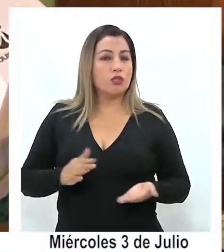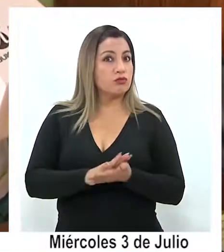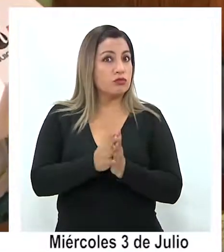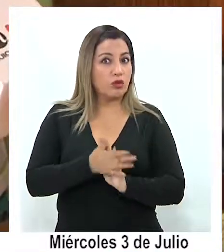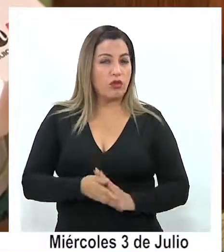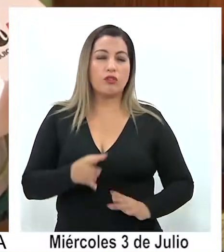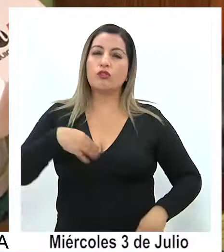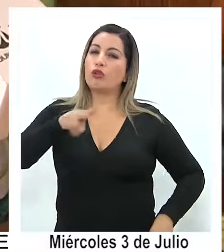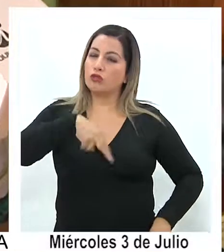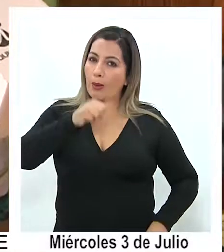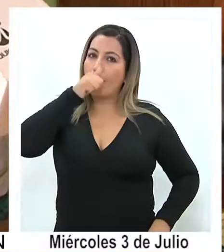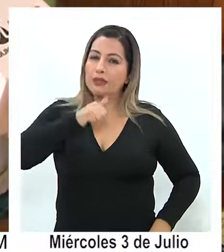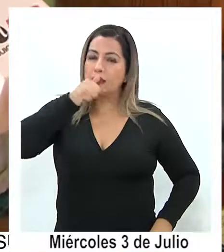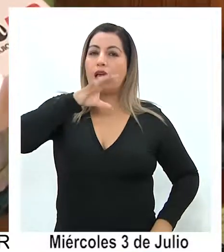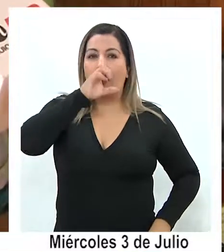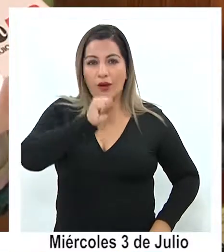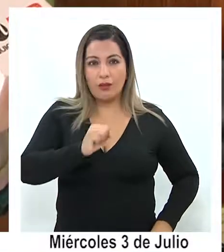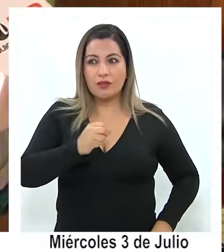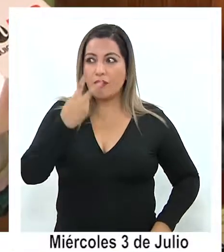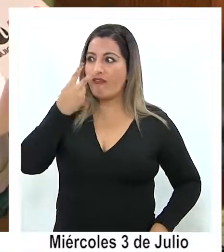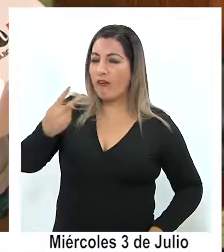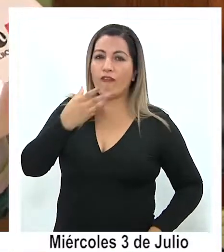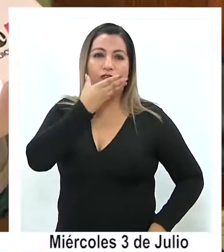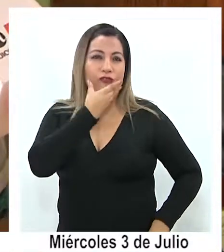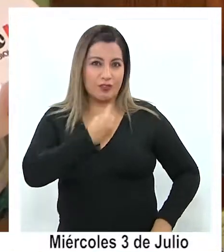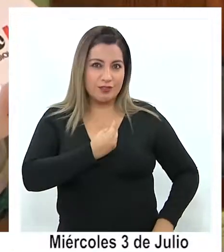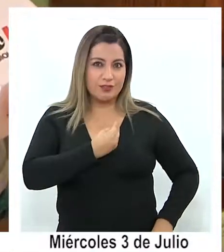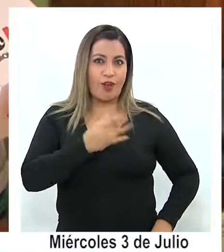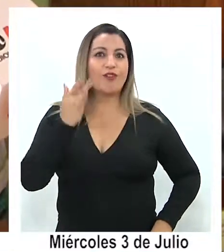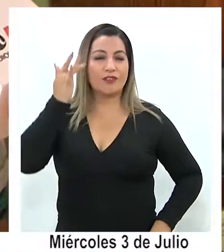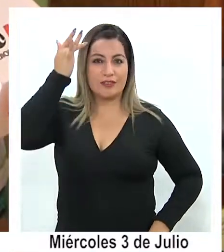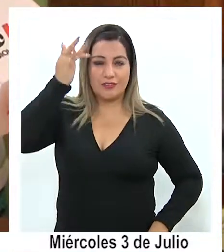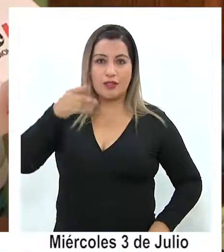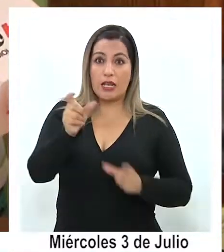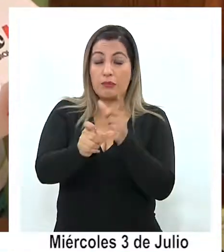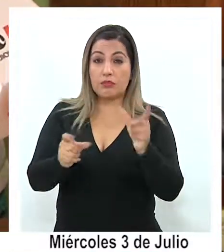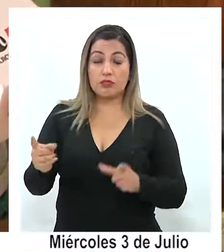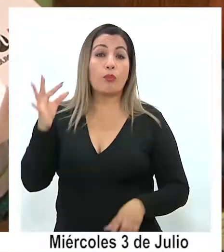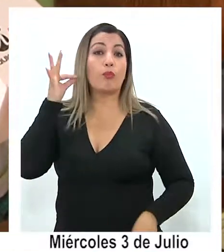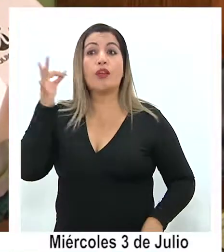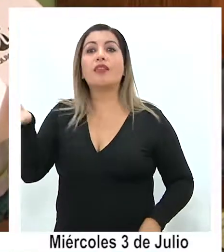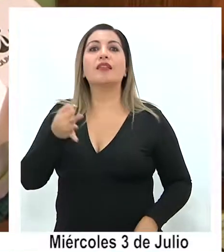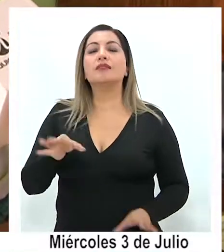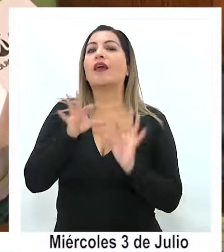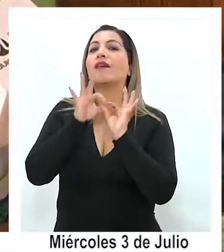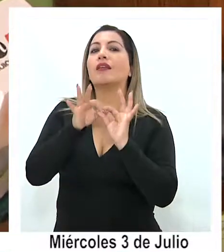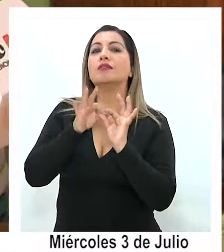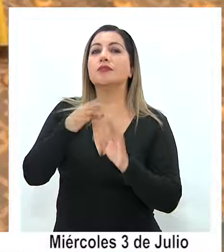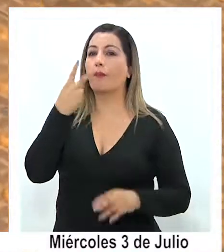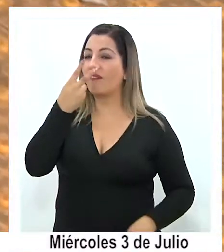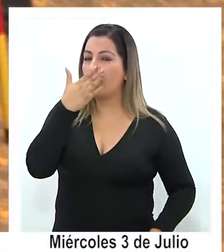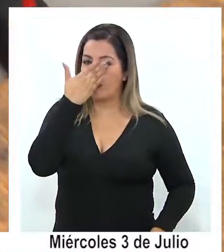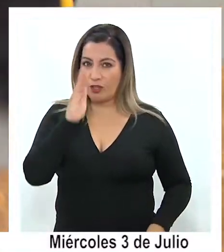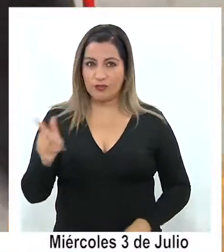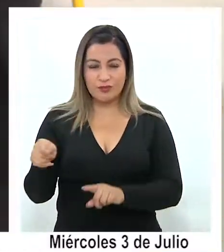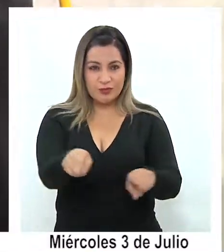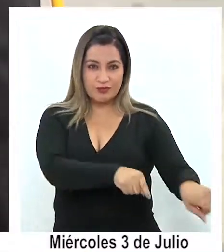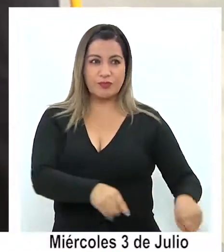tuvimos que aguantar y ahora contentos, se ve docentes, se ve bonito, las clientes también agradecen que se ve mucho mejor.